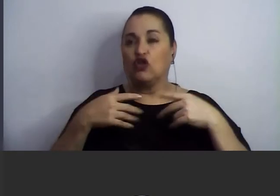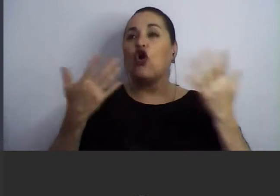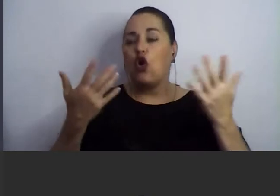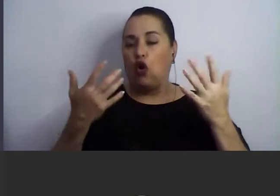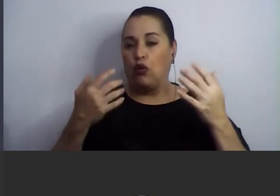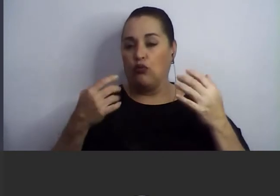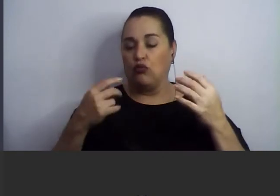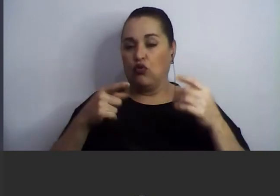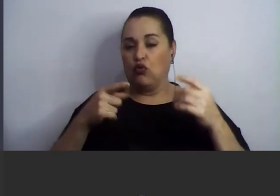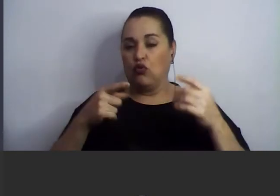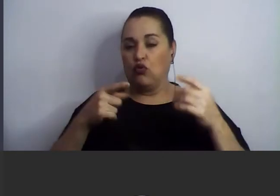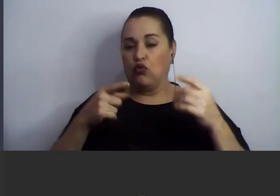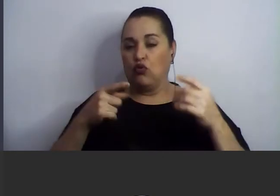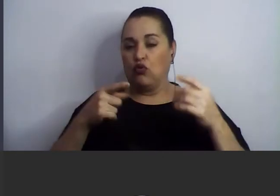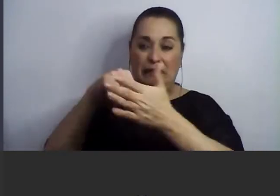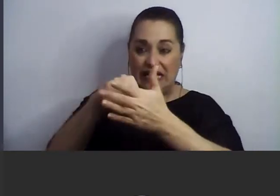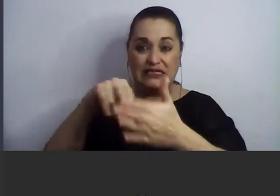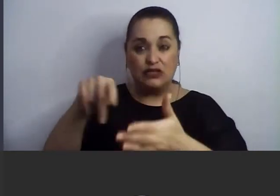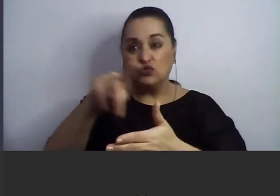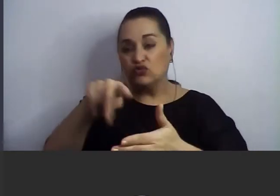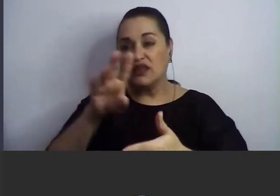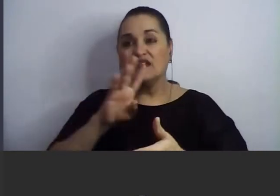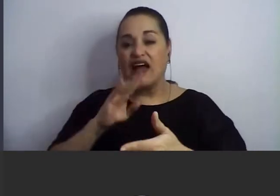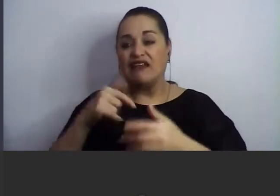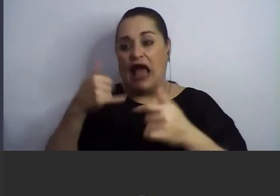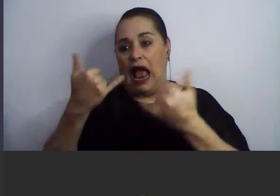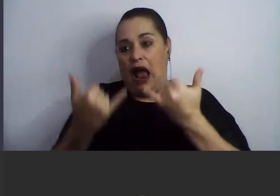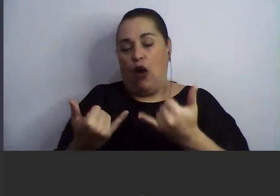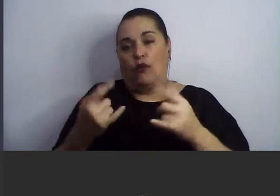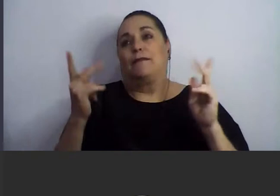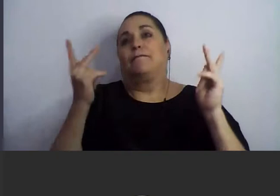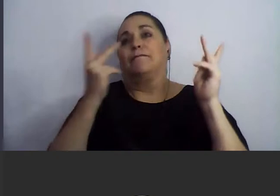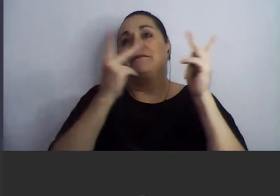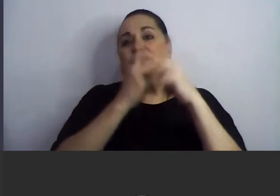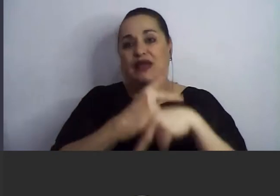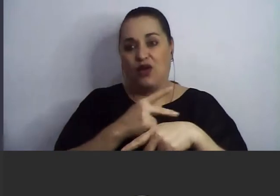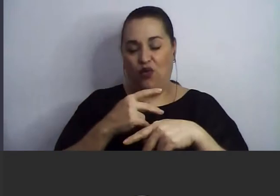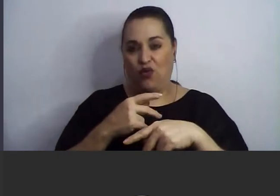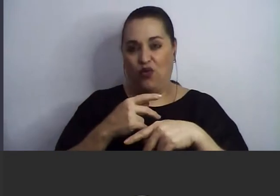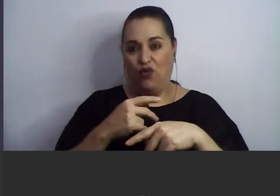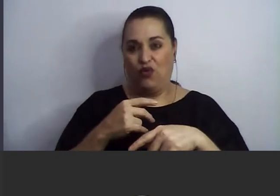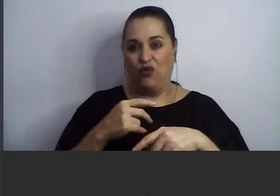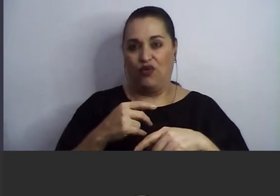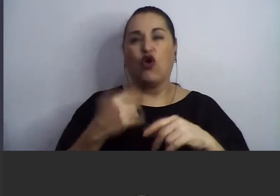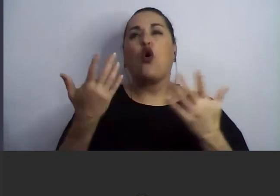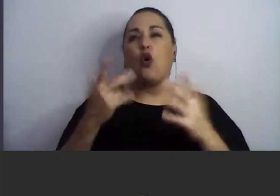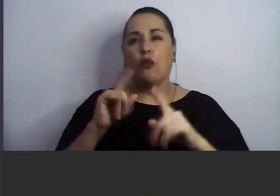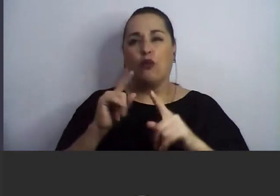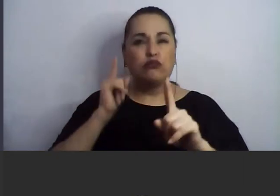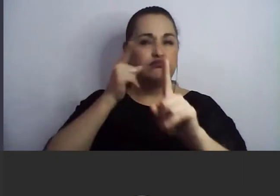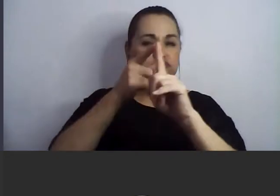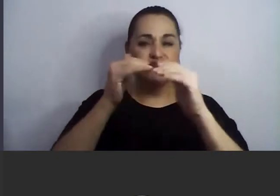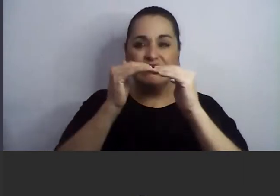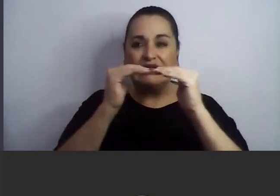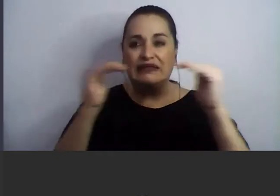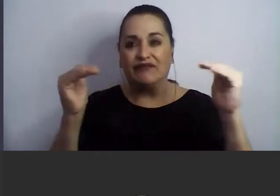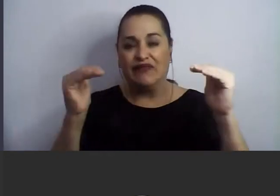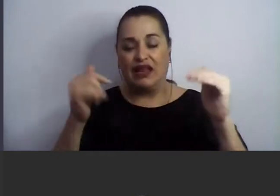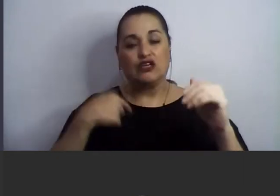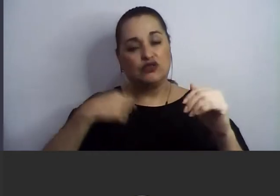de las que ustedes han estado hablando se han acentuado aún más que nivelarse creo que es necesario